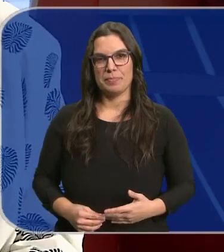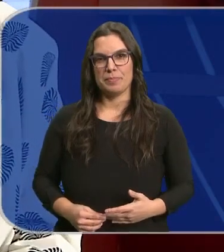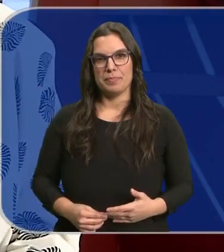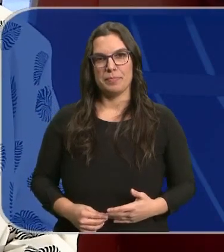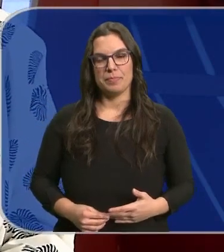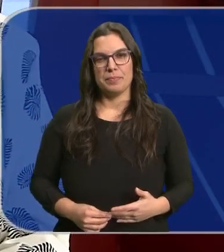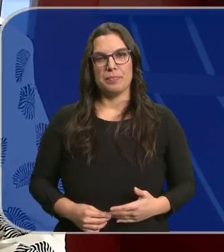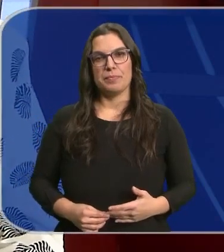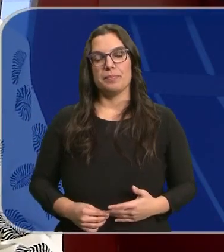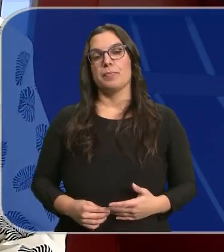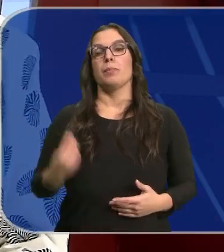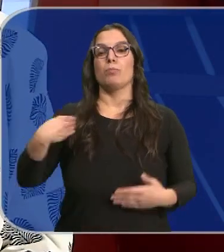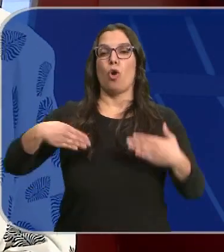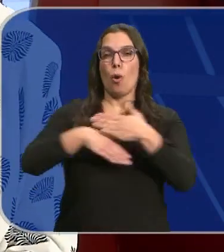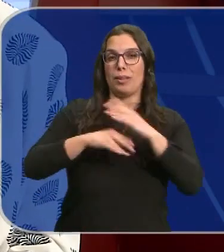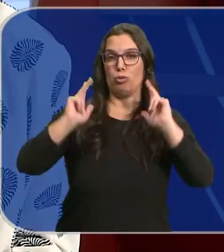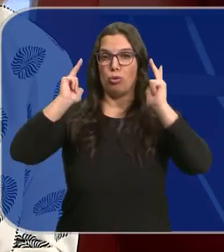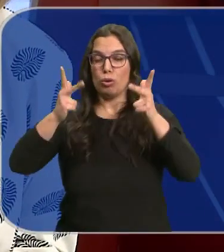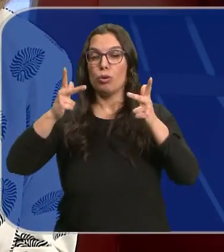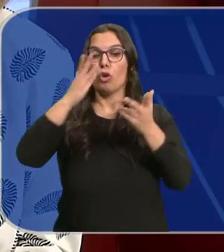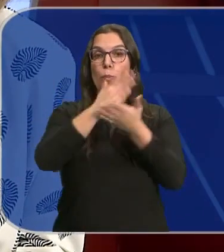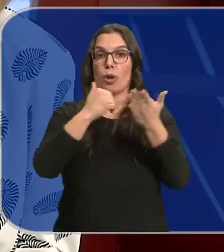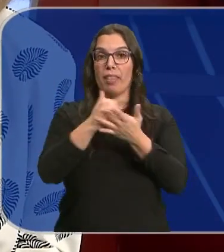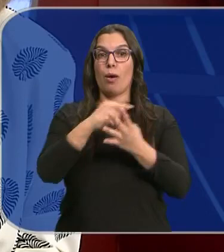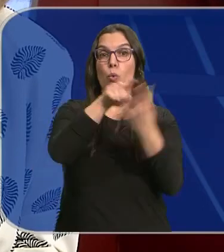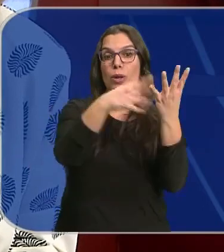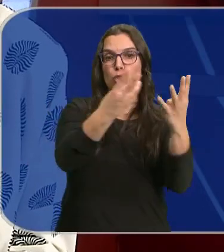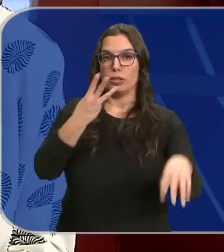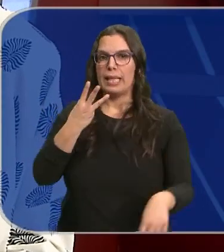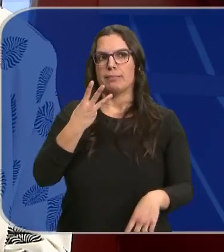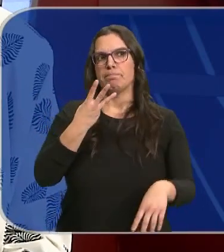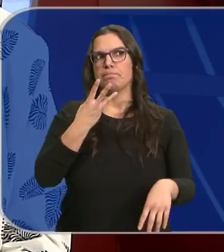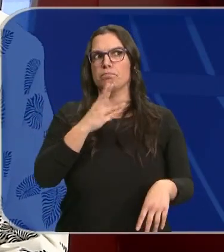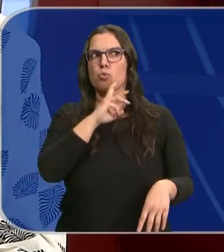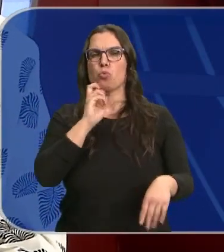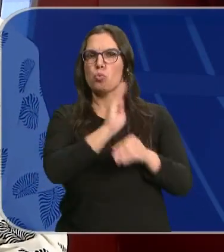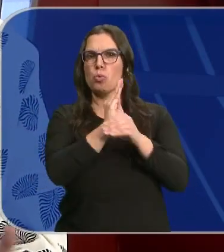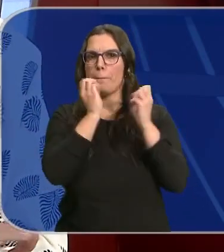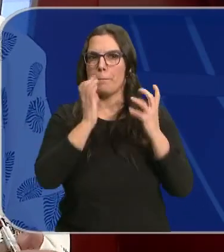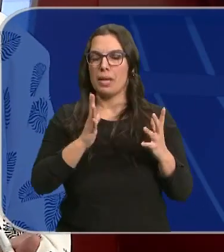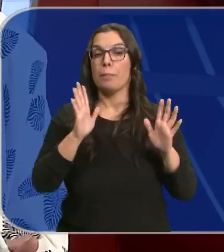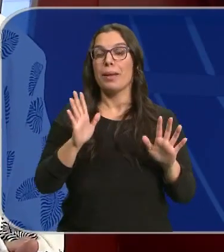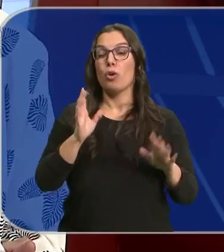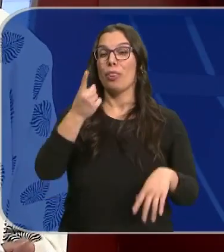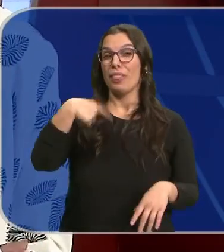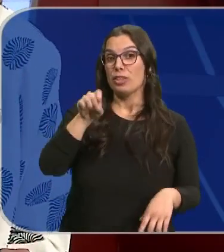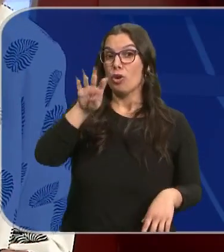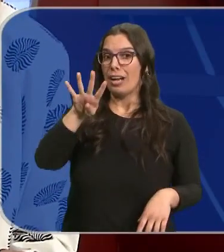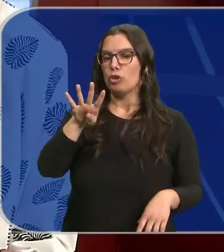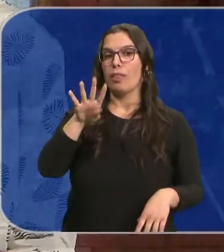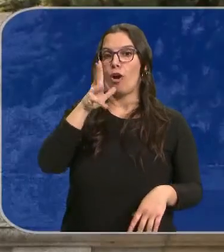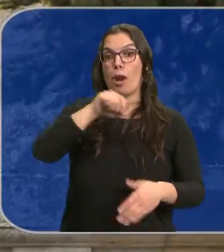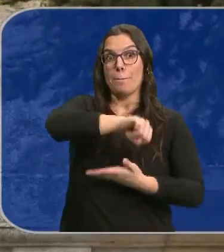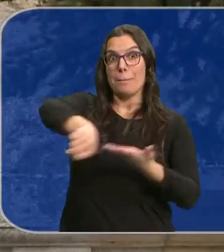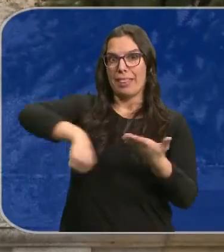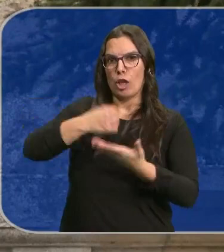3 de cada 4 conventos y monasterios de la comunidad se encuentran en buen estado, pero a la Junta le preocupa el futuro de los 114 que están